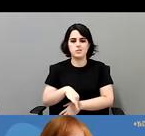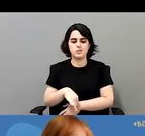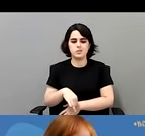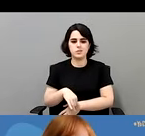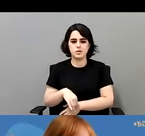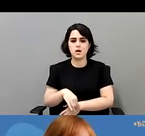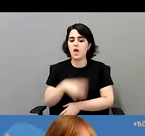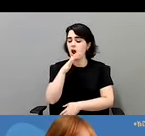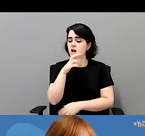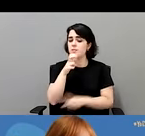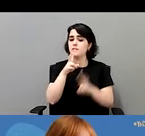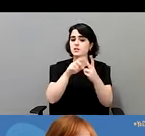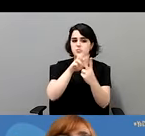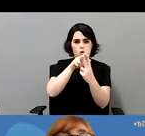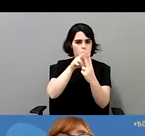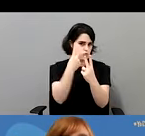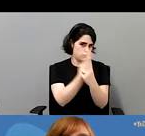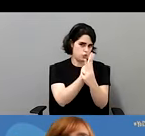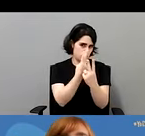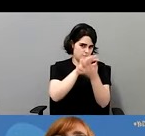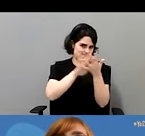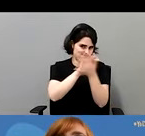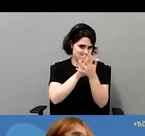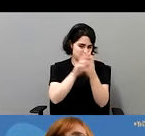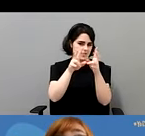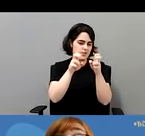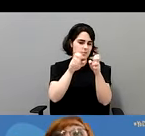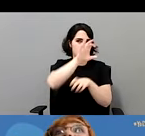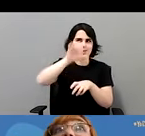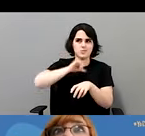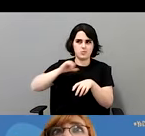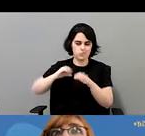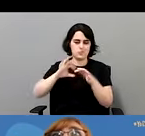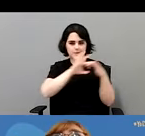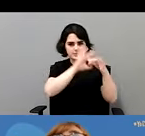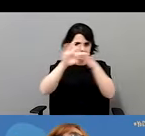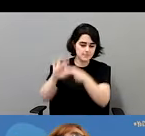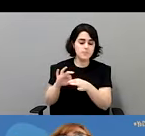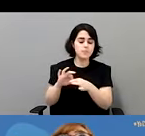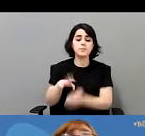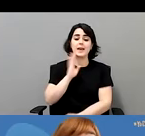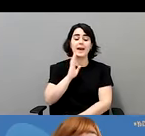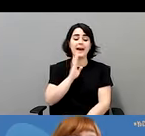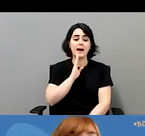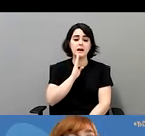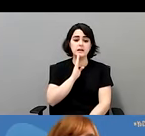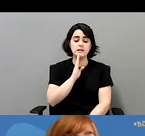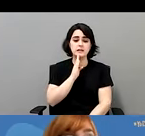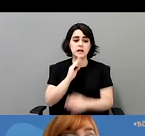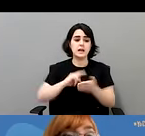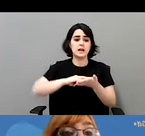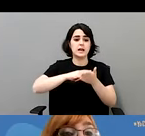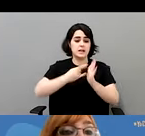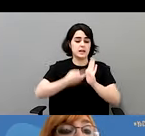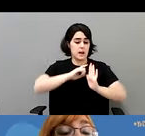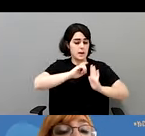hablar fundamentalmente son de esas dos cosas en relación a las comunidades autónomas. Y deciros que ya en el anteproyecto